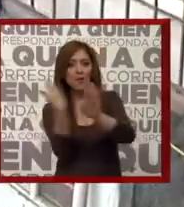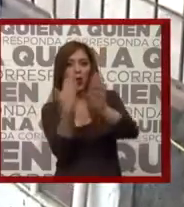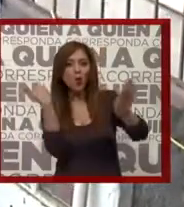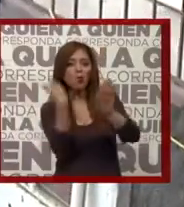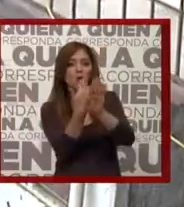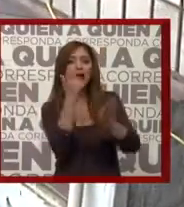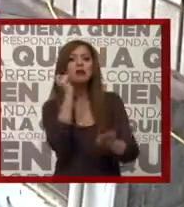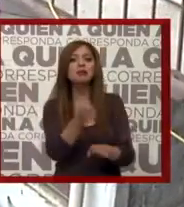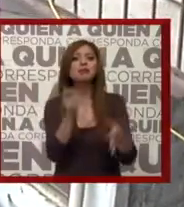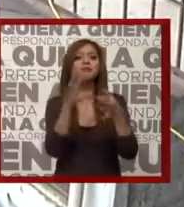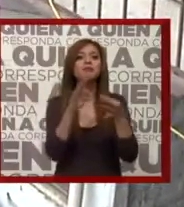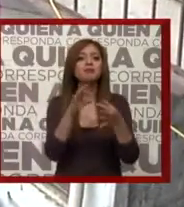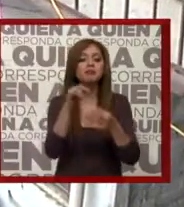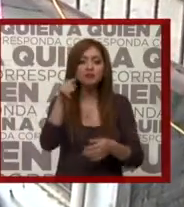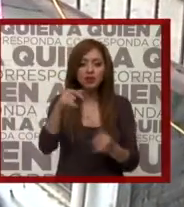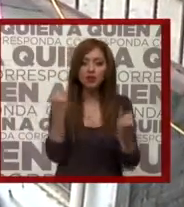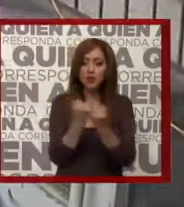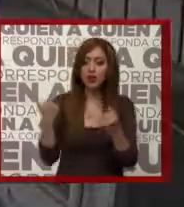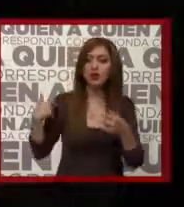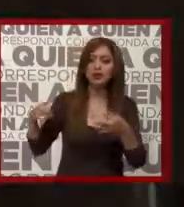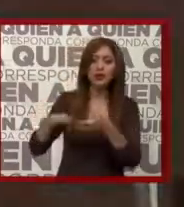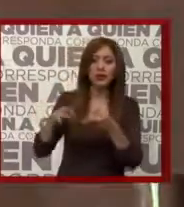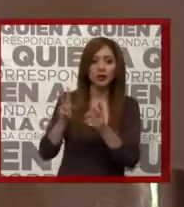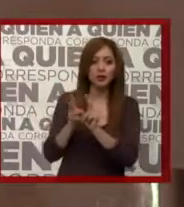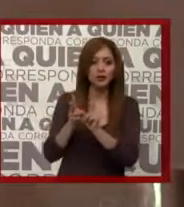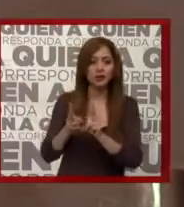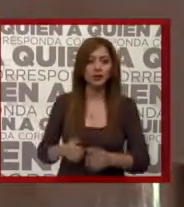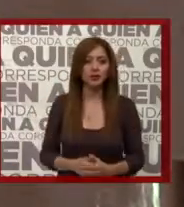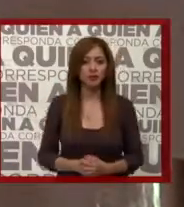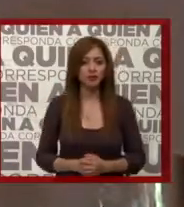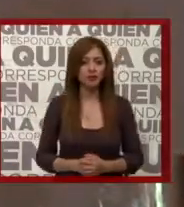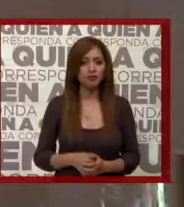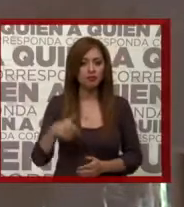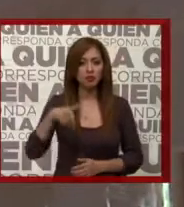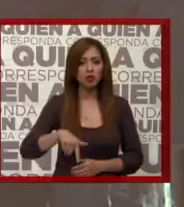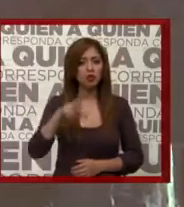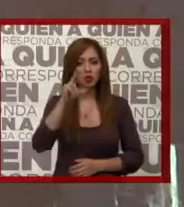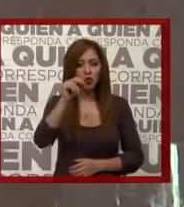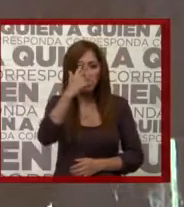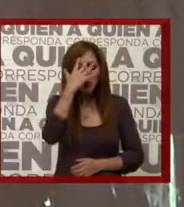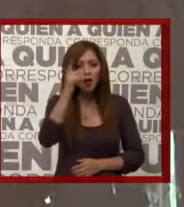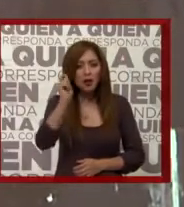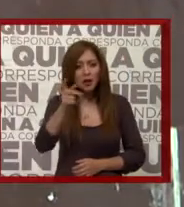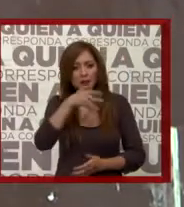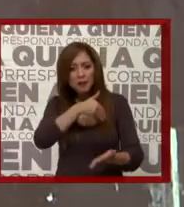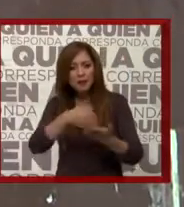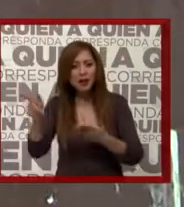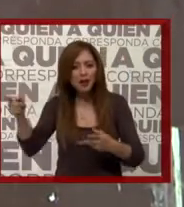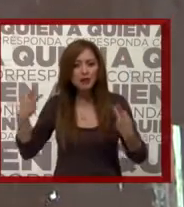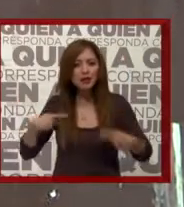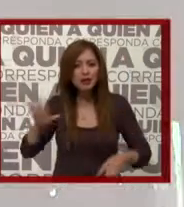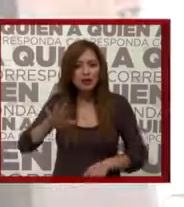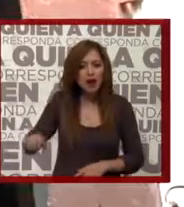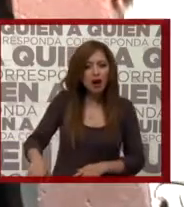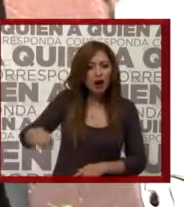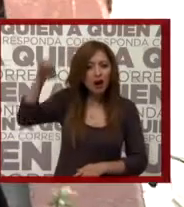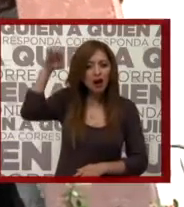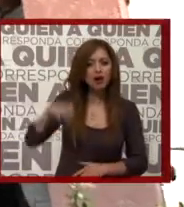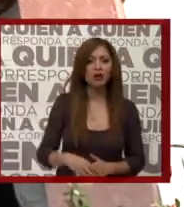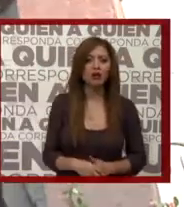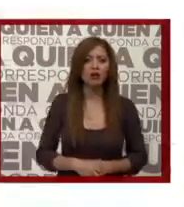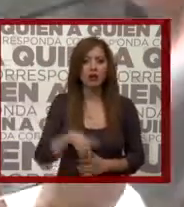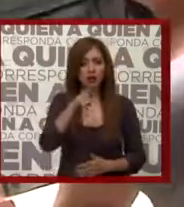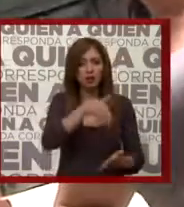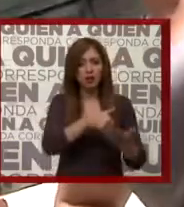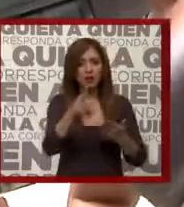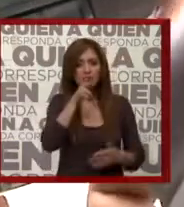cabe destacar, son también sus vecinos. ¿No te da vergüenza, Rosalba, despojar a tu padre, que es de la persona, de la tercera edad? ¿Quiere despojar a su papá?